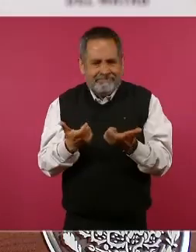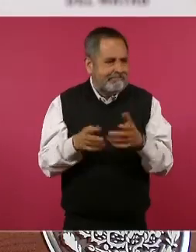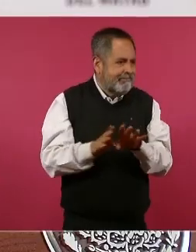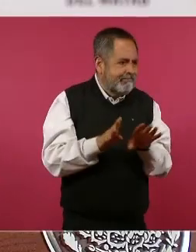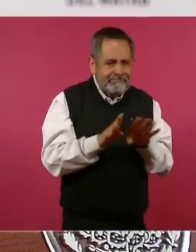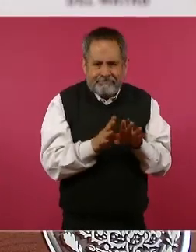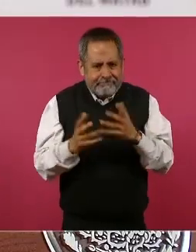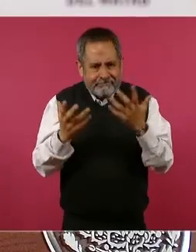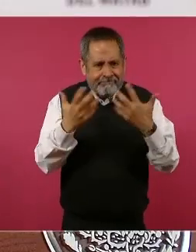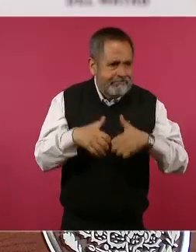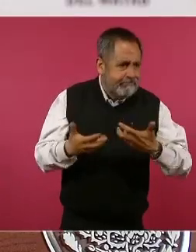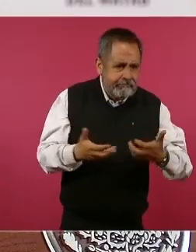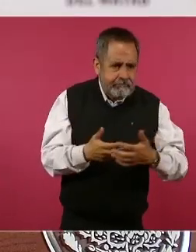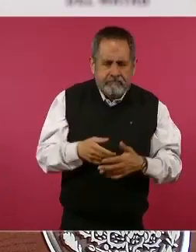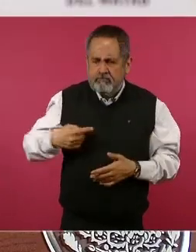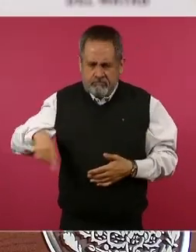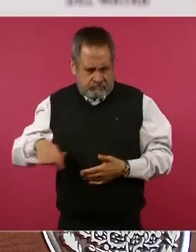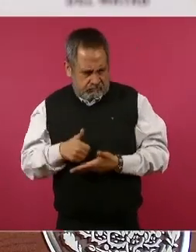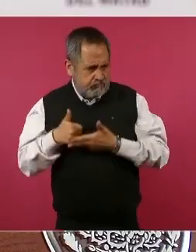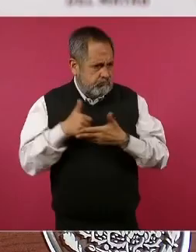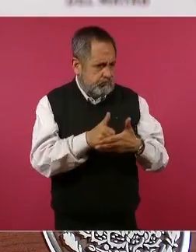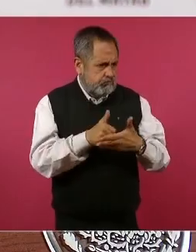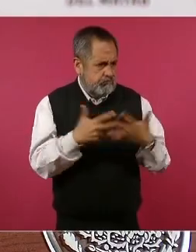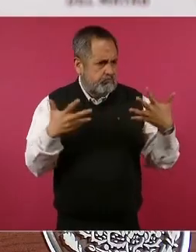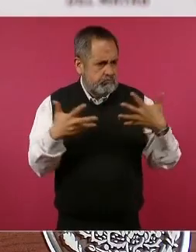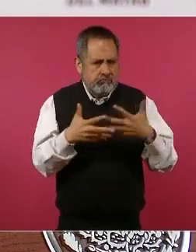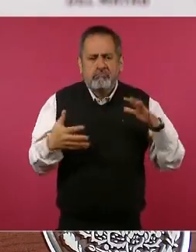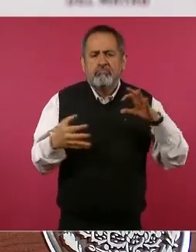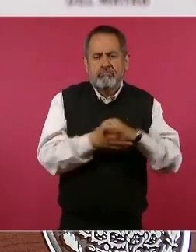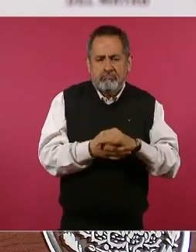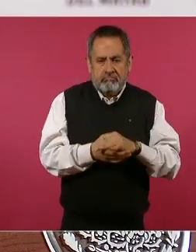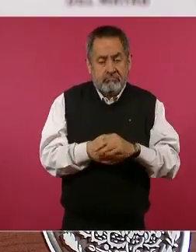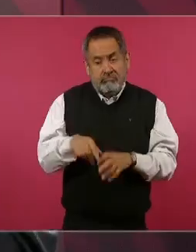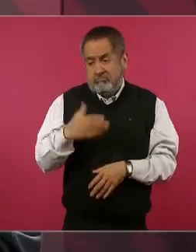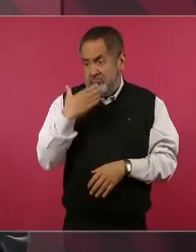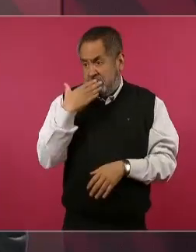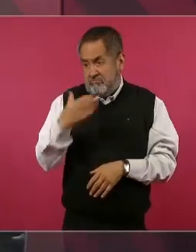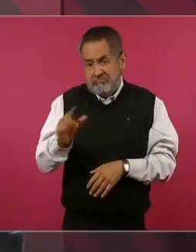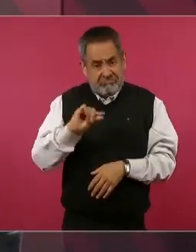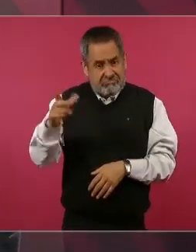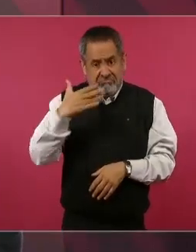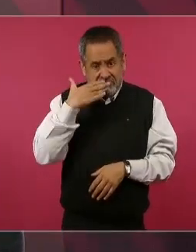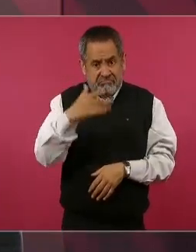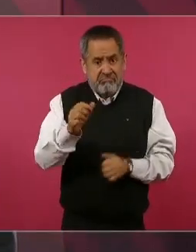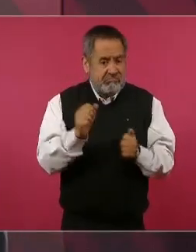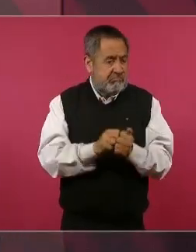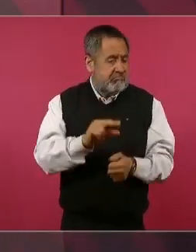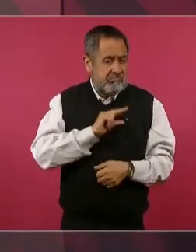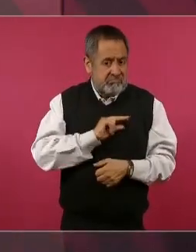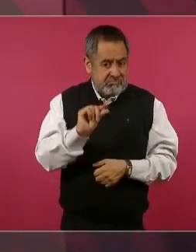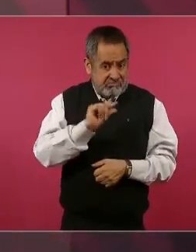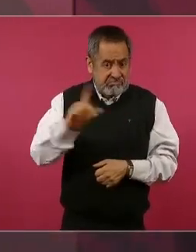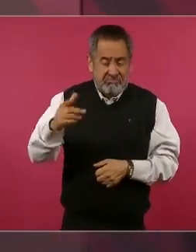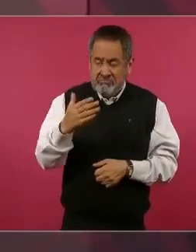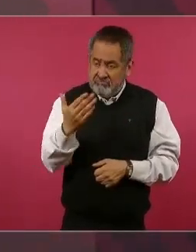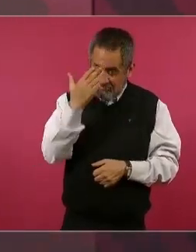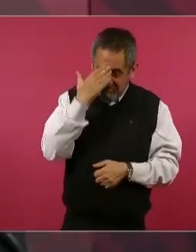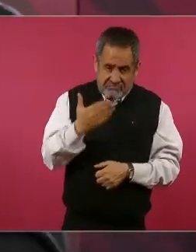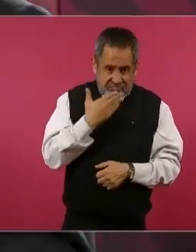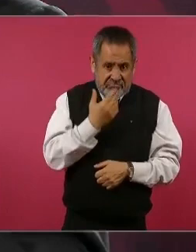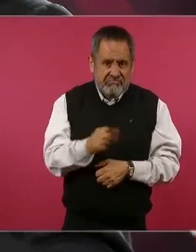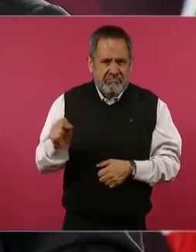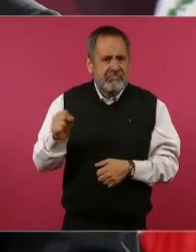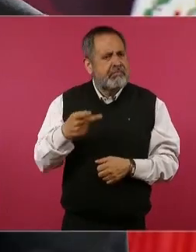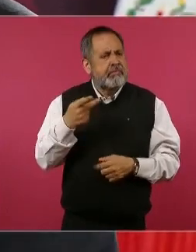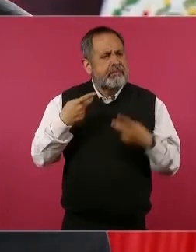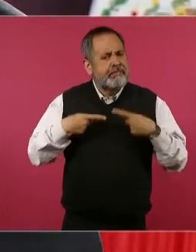operación, y es una infraestructura de primera con especialistas muy buenos y